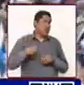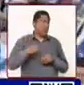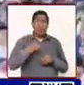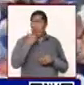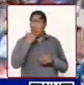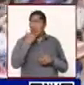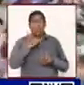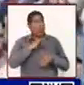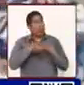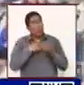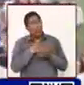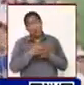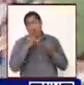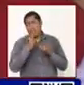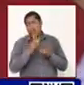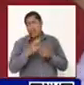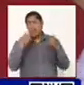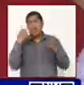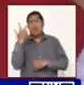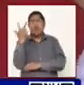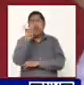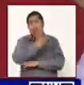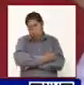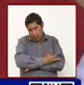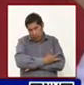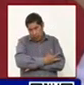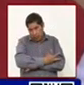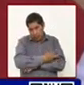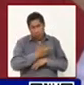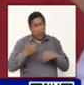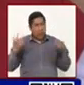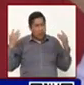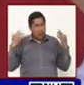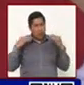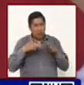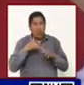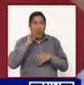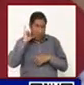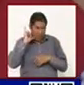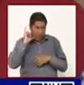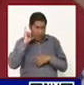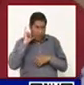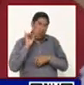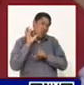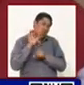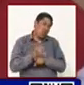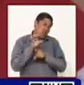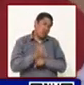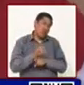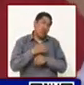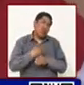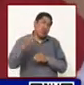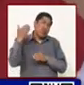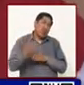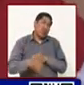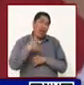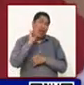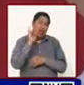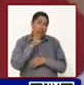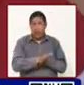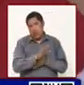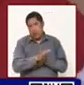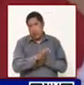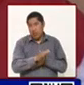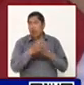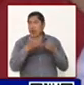a veces de todo se valen. 3 días duraba el Congreso y ellos lo han forzado a poderlos acabar, siendo que